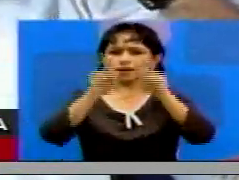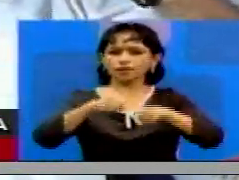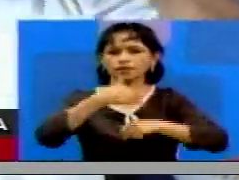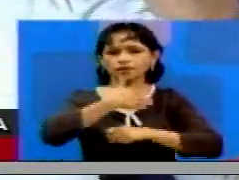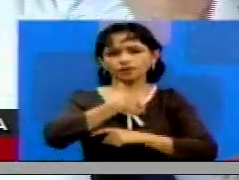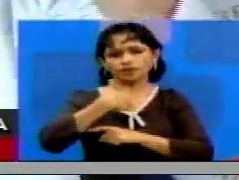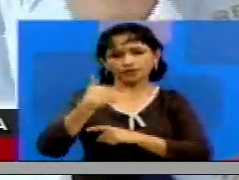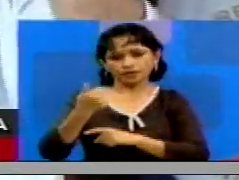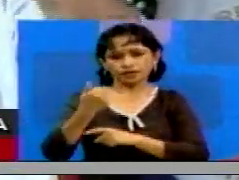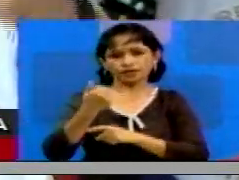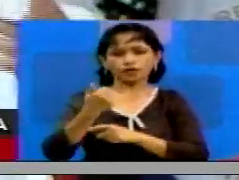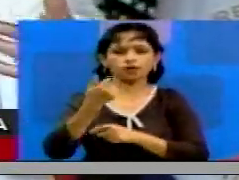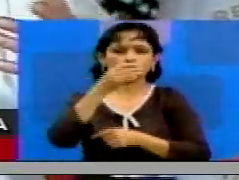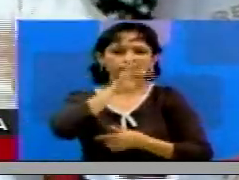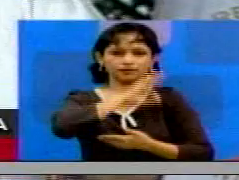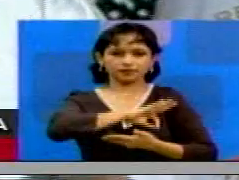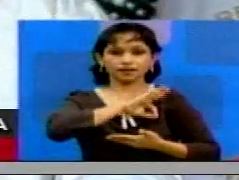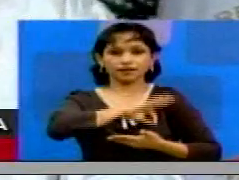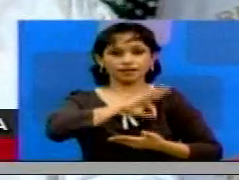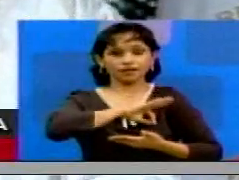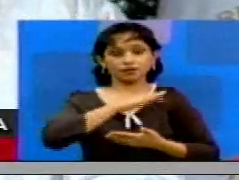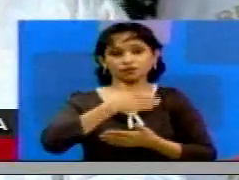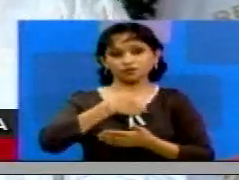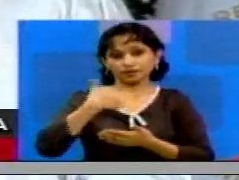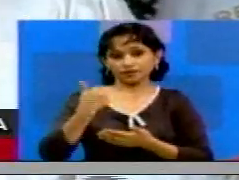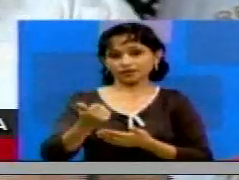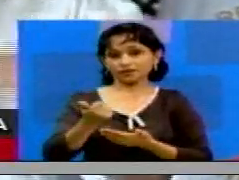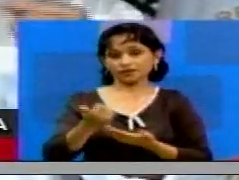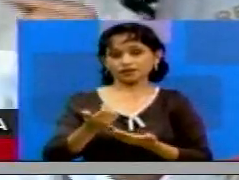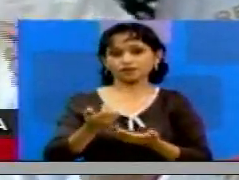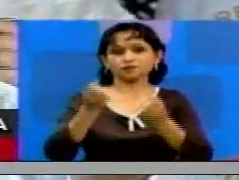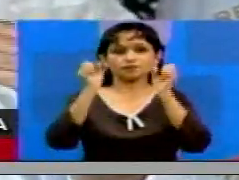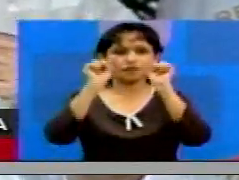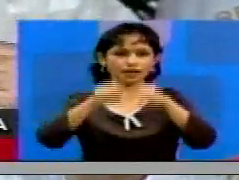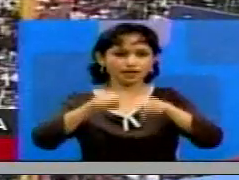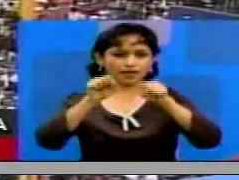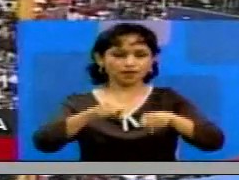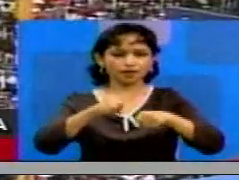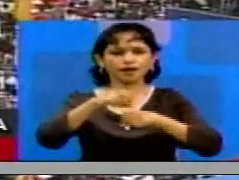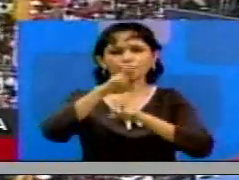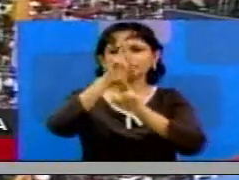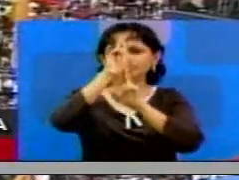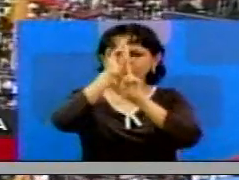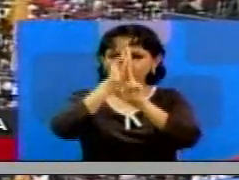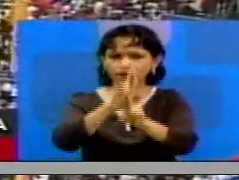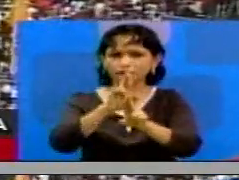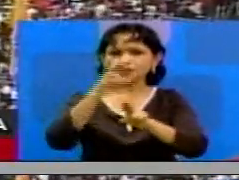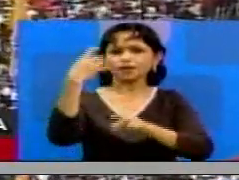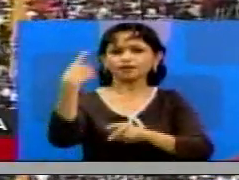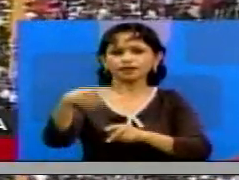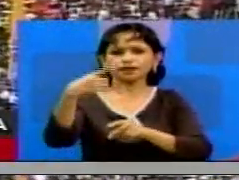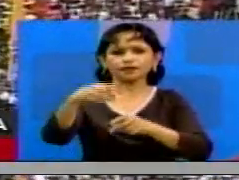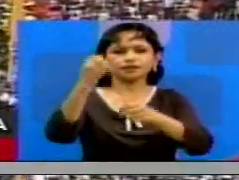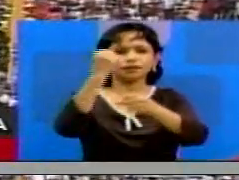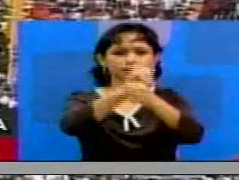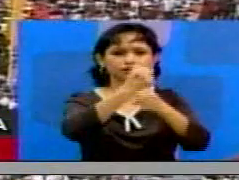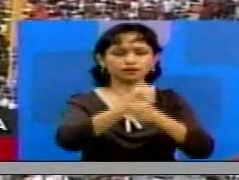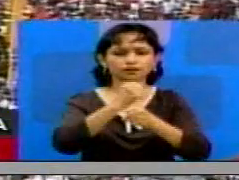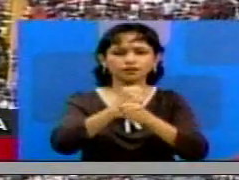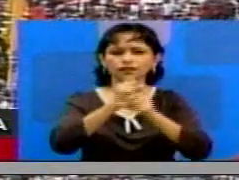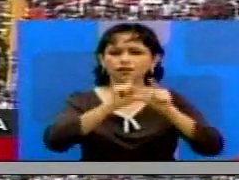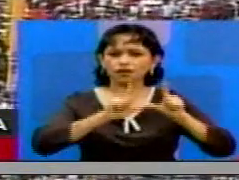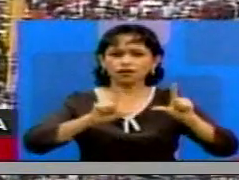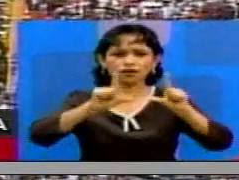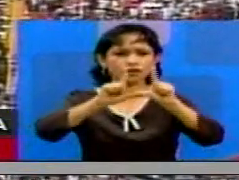mejorar aún más los salarios, para que se puedan respetar los derechos de los trabajadores en todos los centros